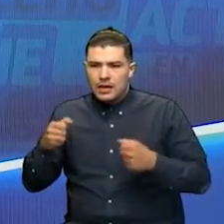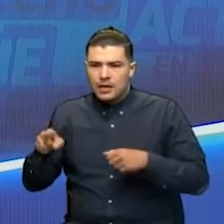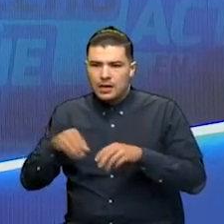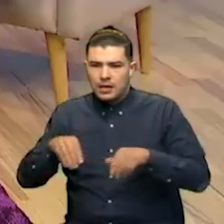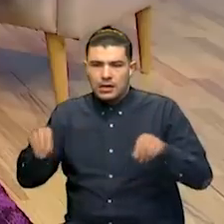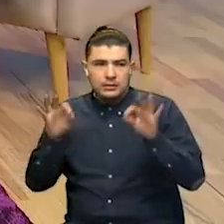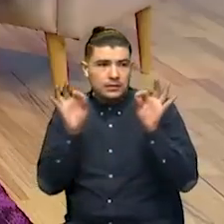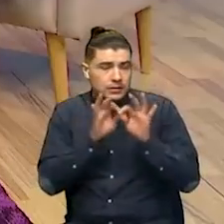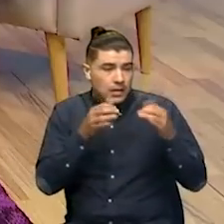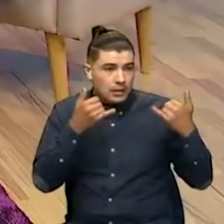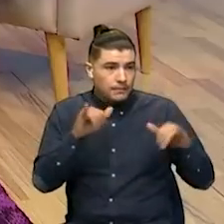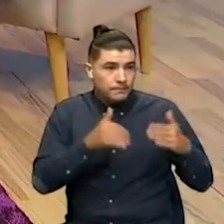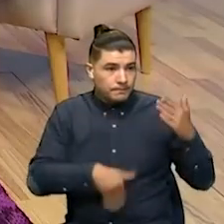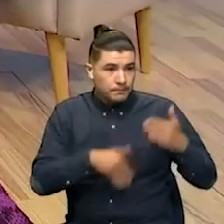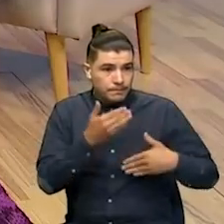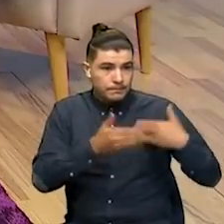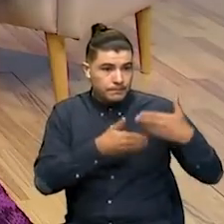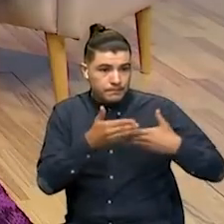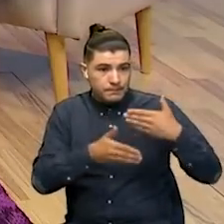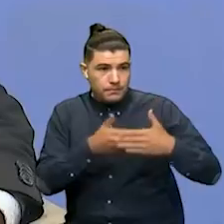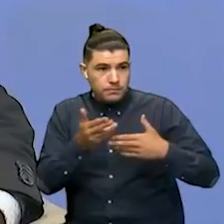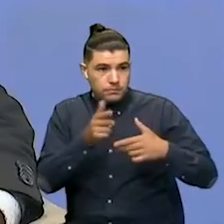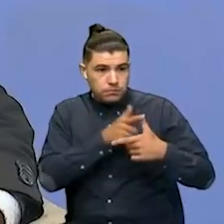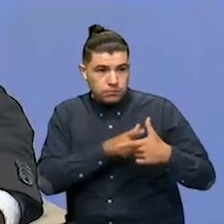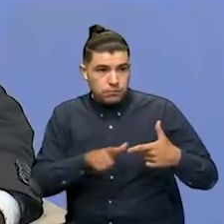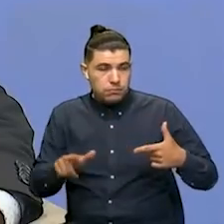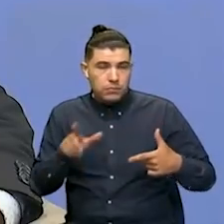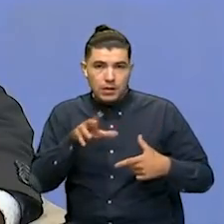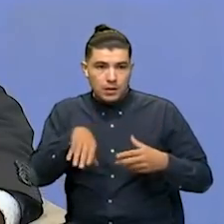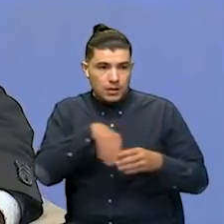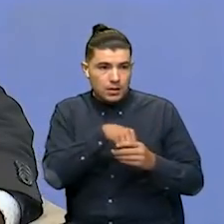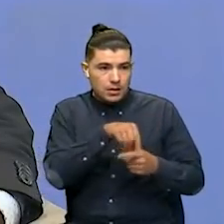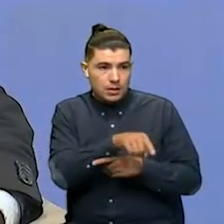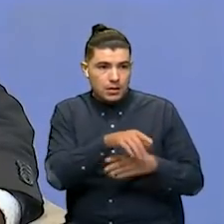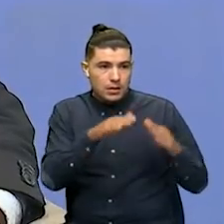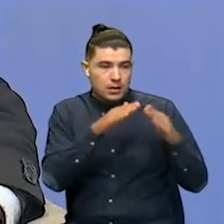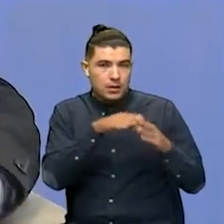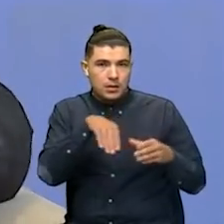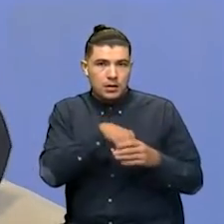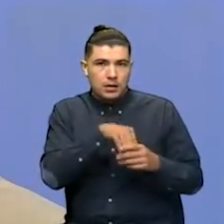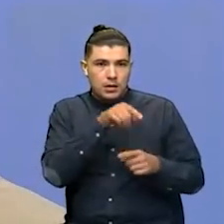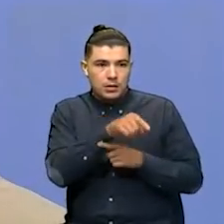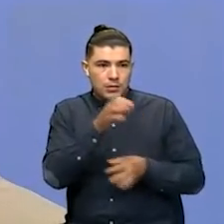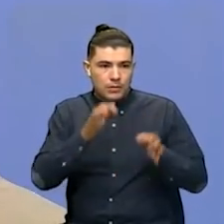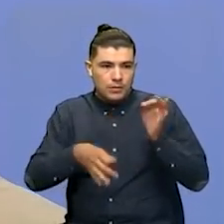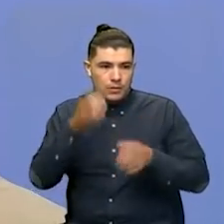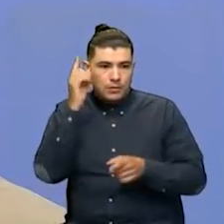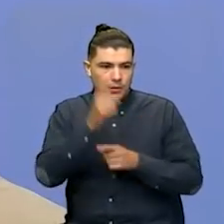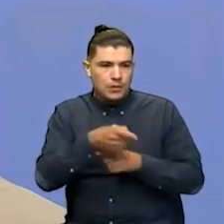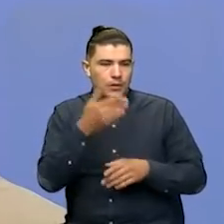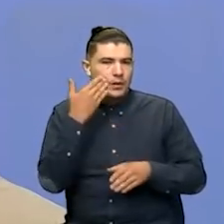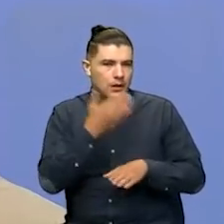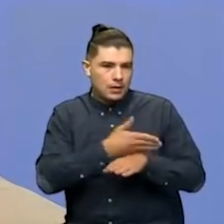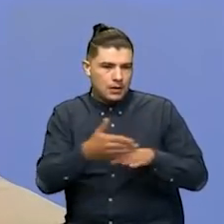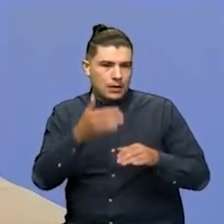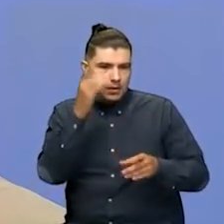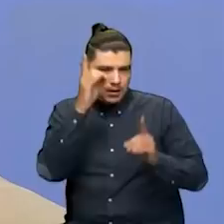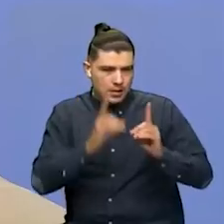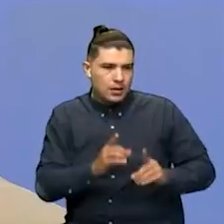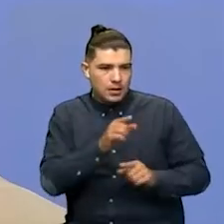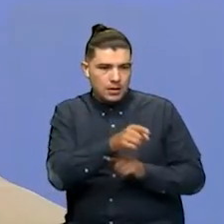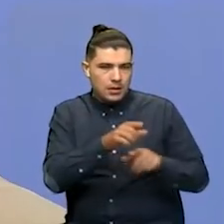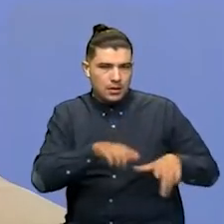Simplemente, si ya iniciaron el proceso de sucesión, así ellos estén dentro del predio y demás, el juez a lo último va a determinar que ese predio